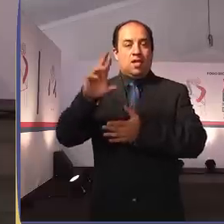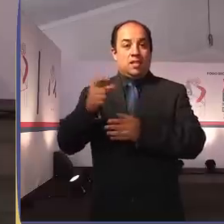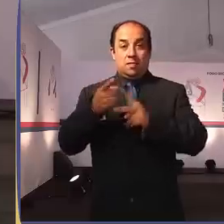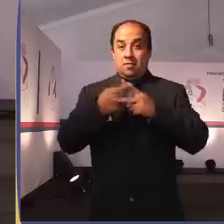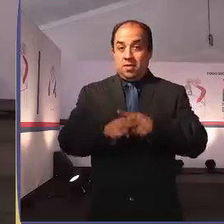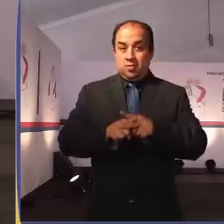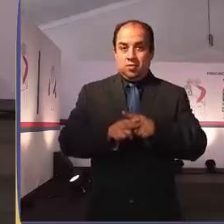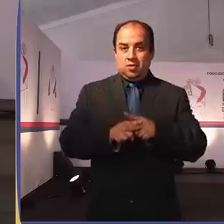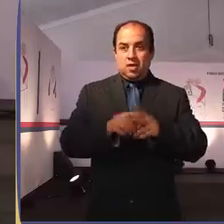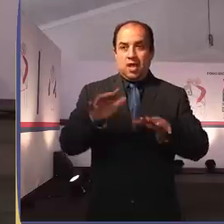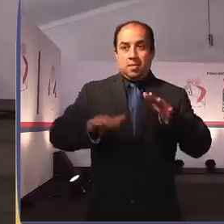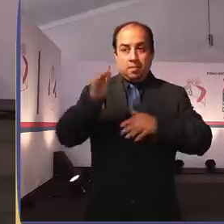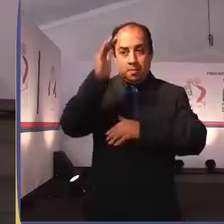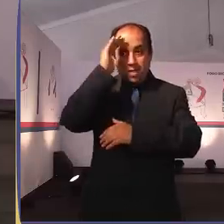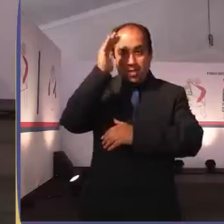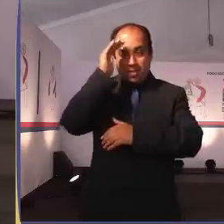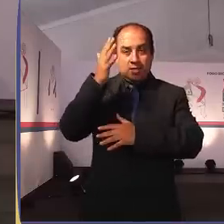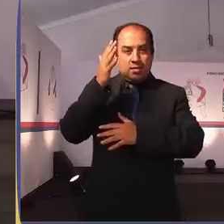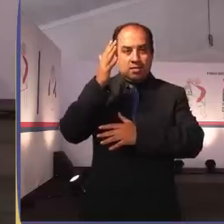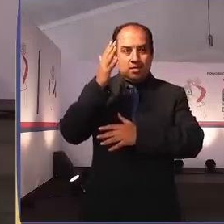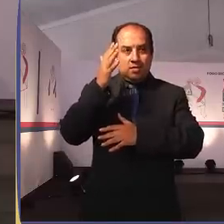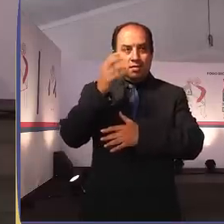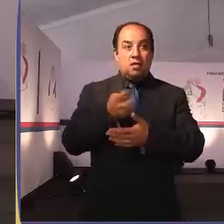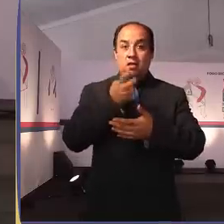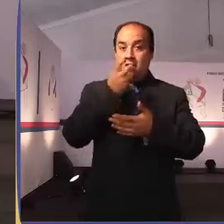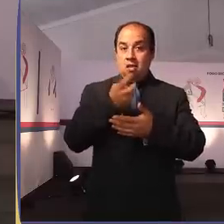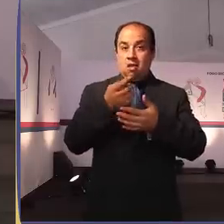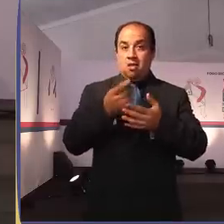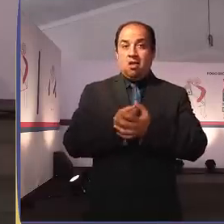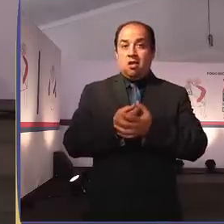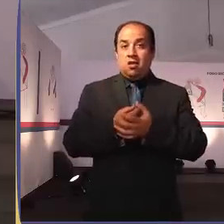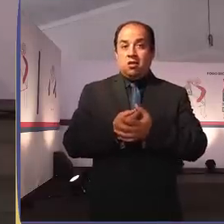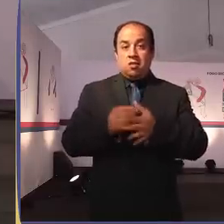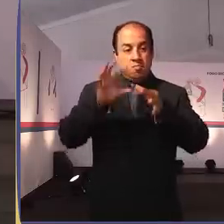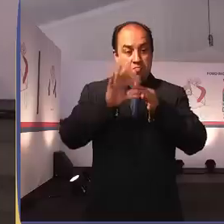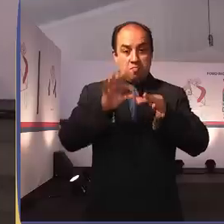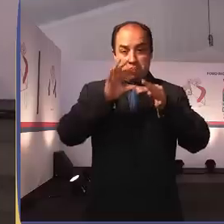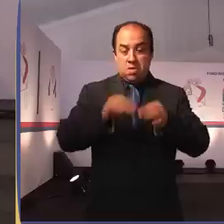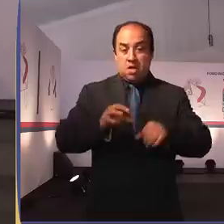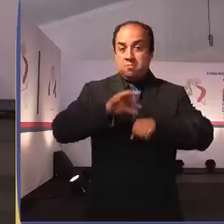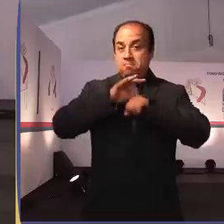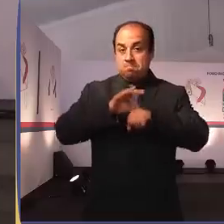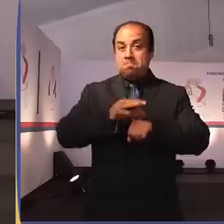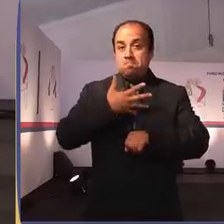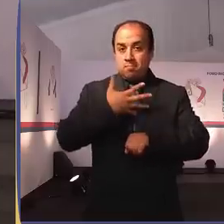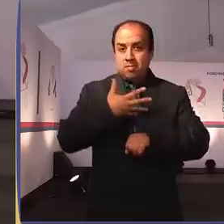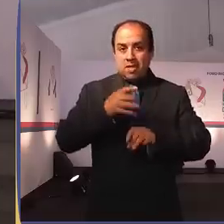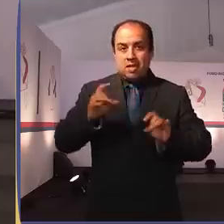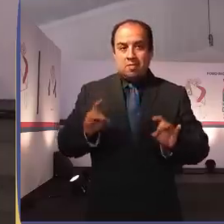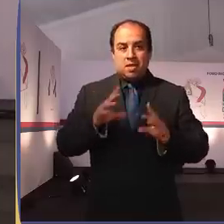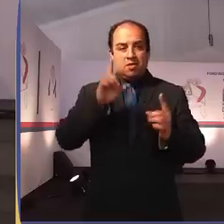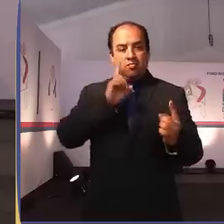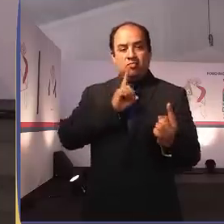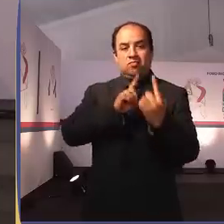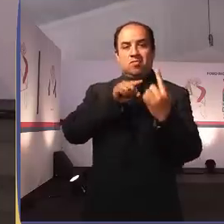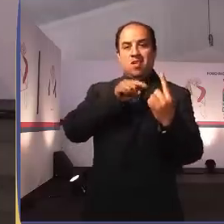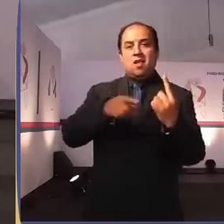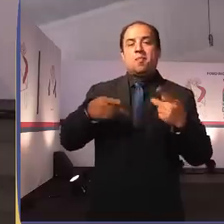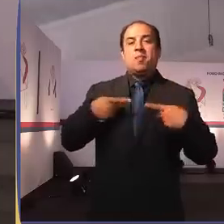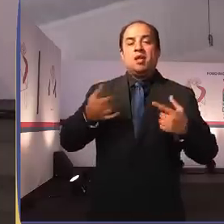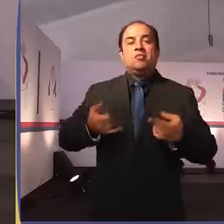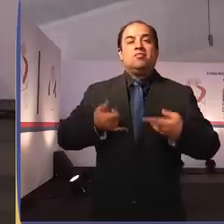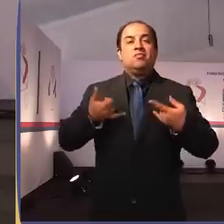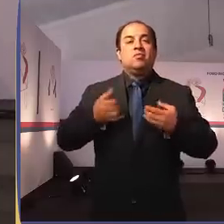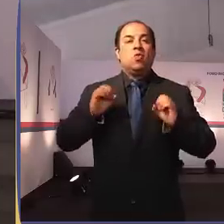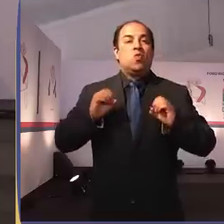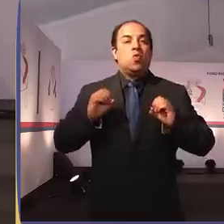de pensar que ese discurso existe en realidad, que te tropiezas de repente con un adolescente o un